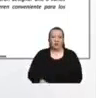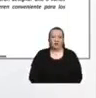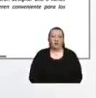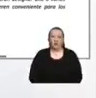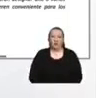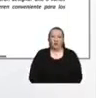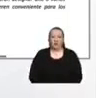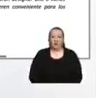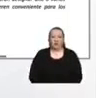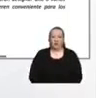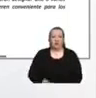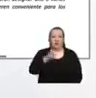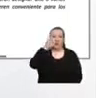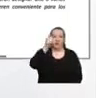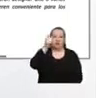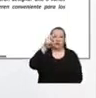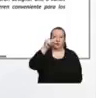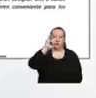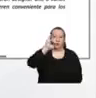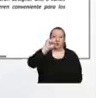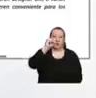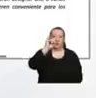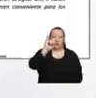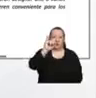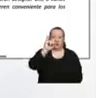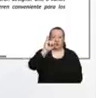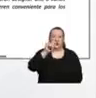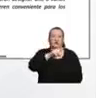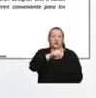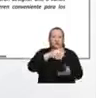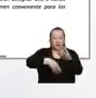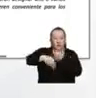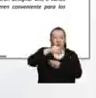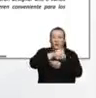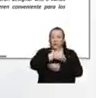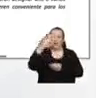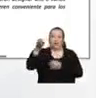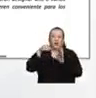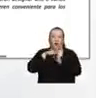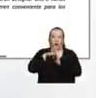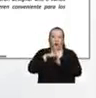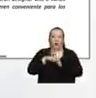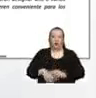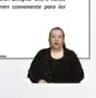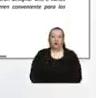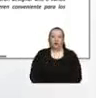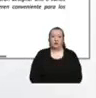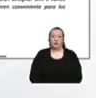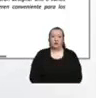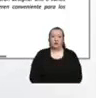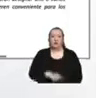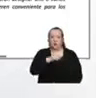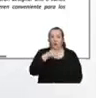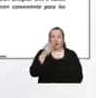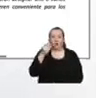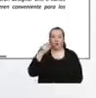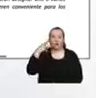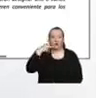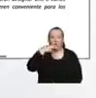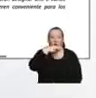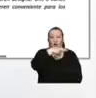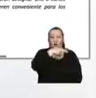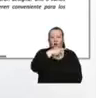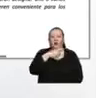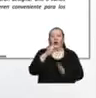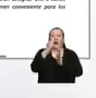baines international fundation a las cuales transfirió su banco pero sigue siendo un hito toda una gran mentira entonces los estatutos de